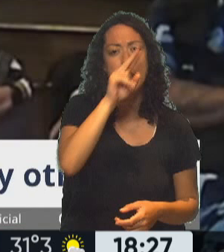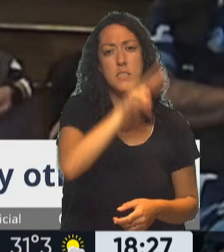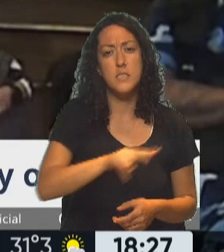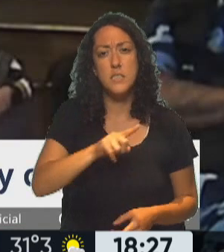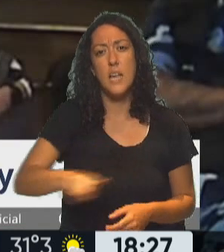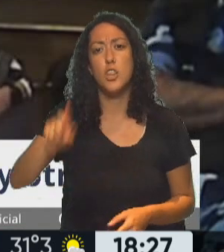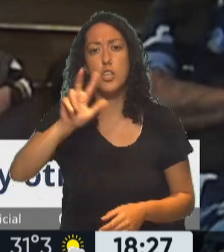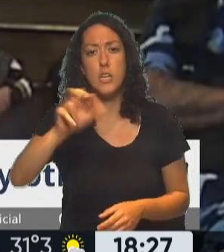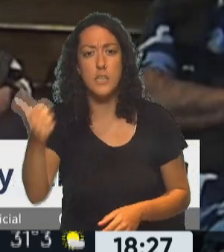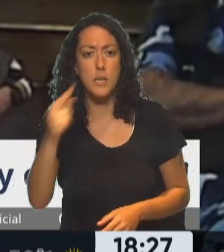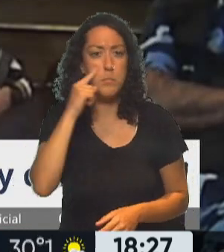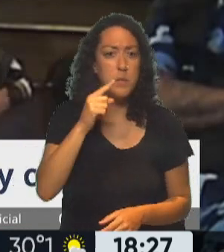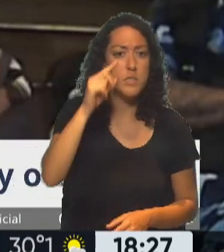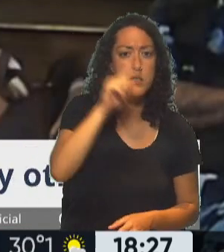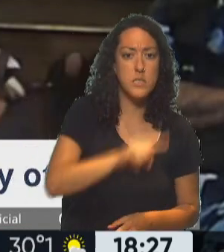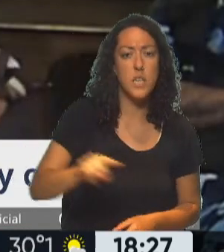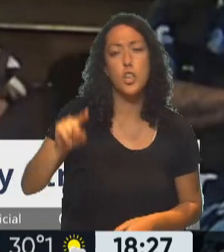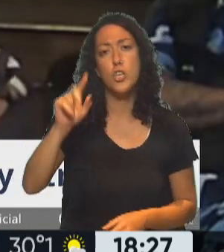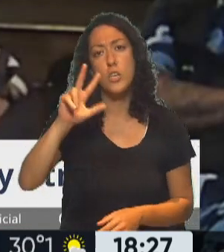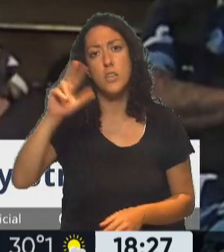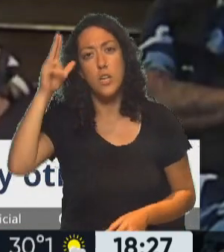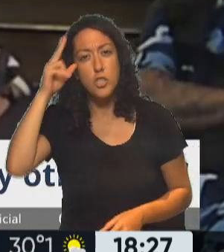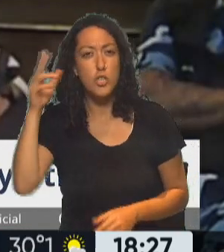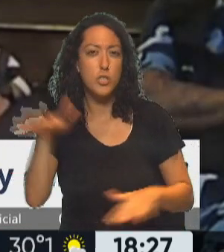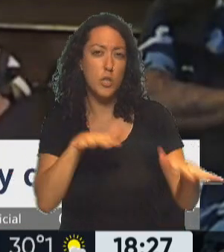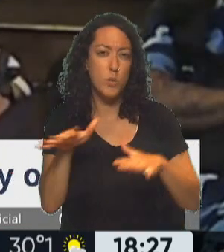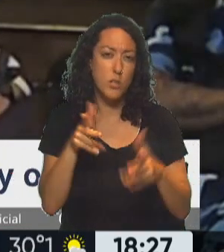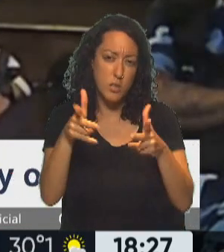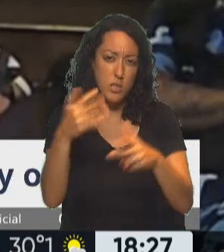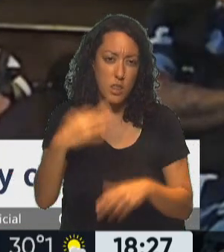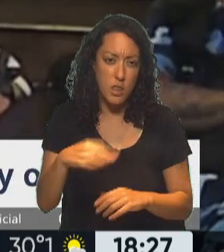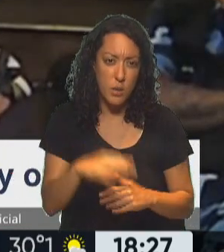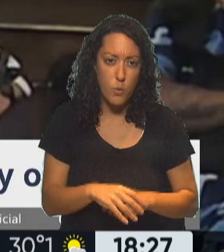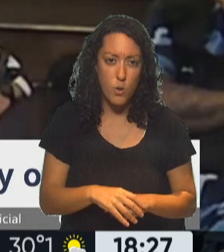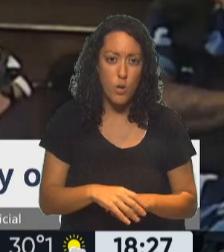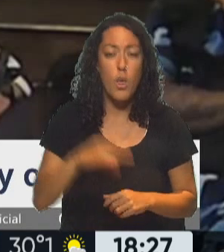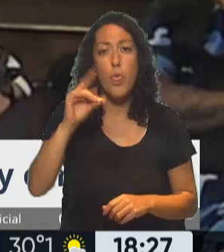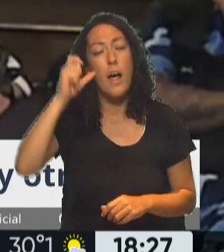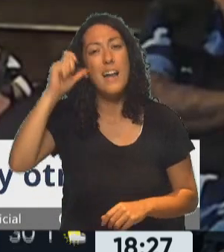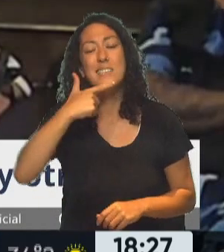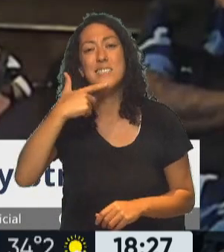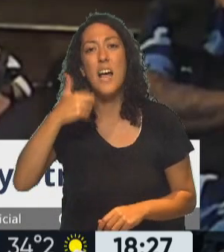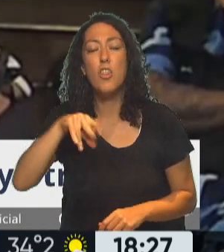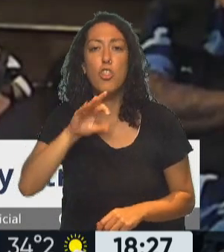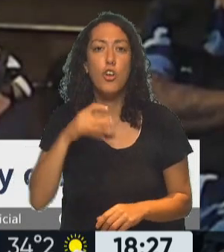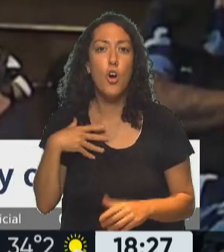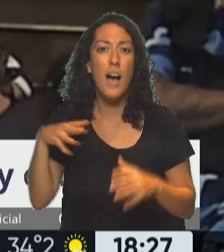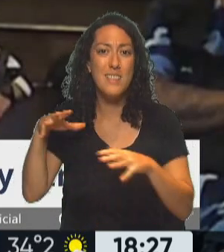1136-1138. Y acá tenemos que destacar una situación, que es que el ataque a Alessandro